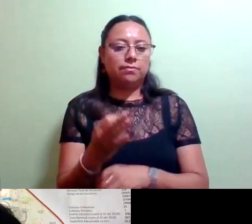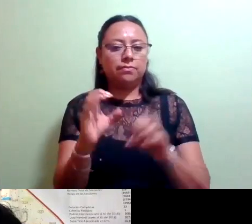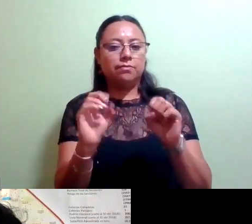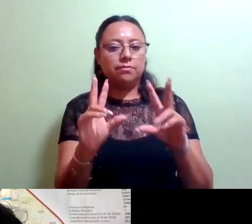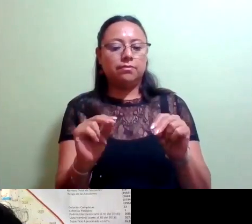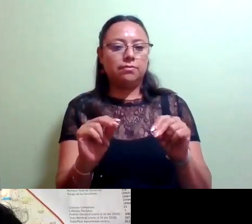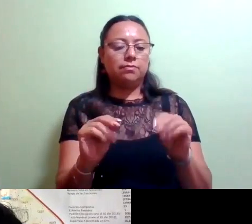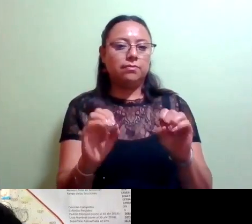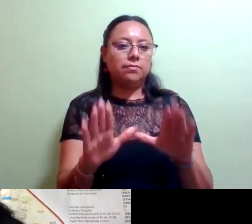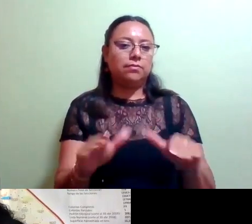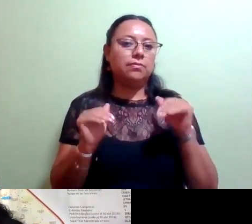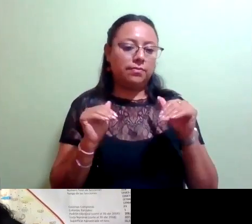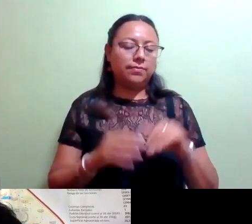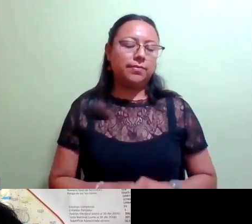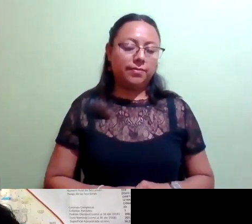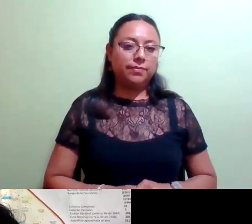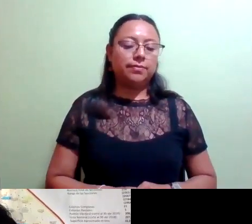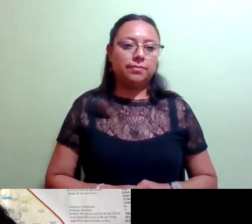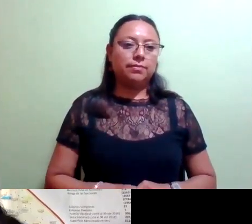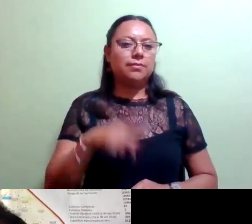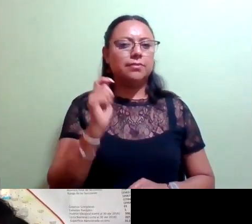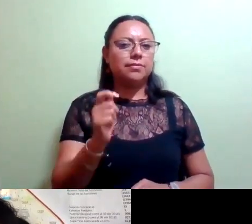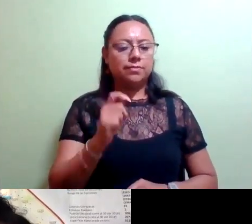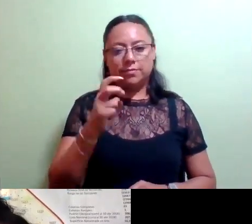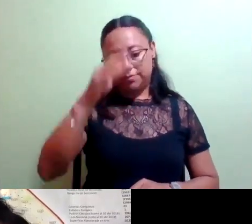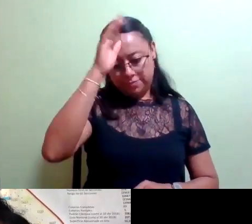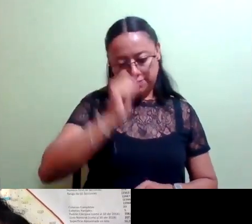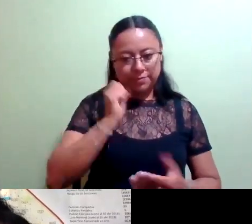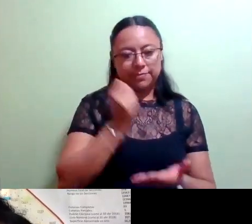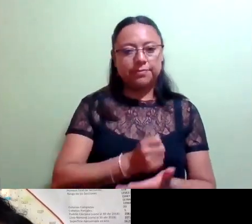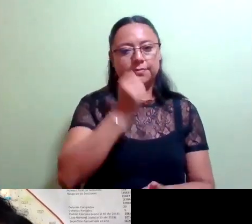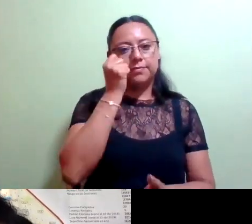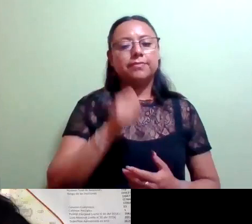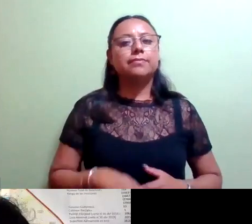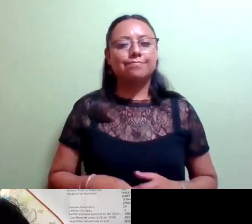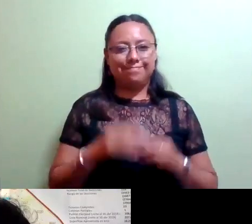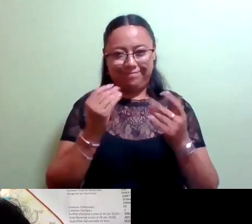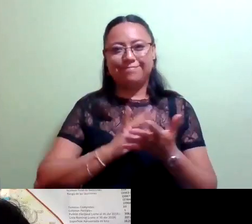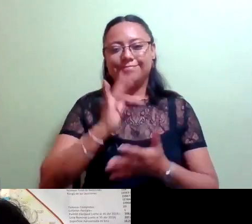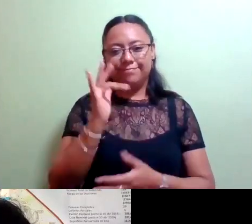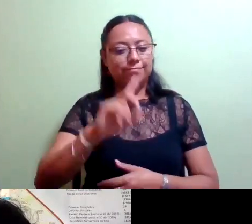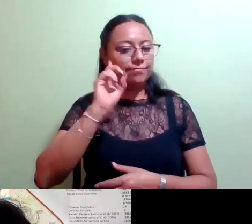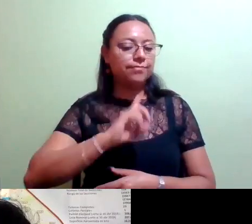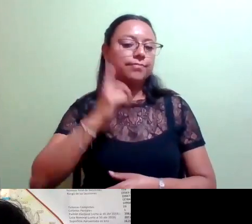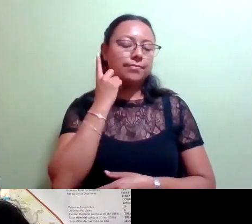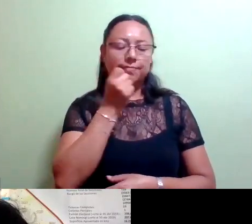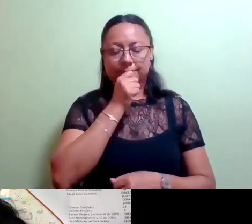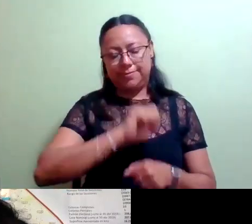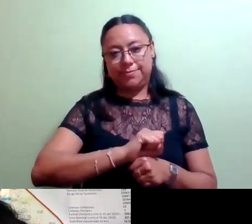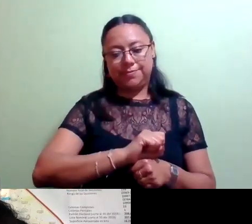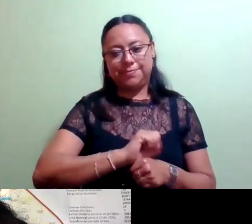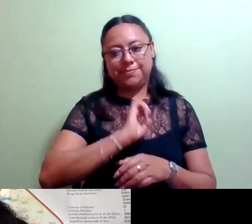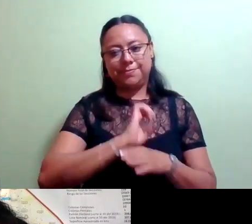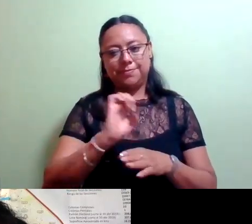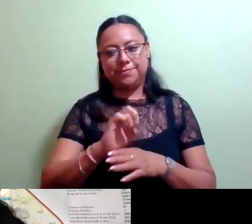en contra y 0 abstenciones, por lo que se aprueba el acuerdo de referencia. Muchas gracias, diputada secretaria.